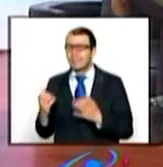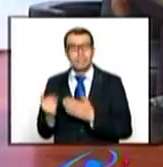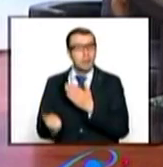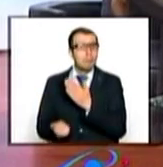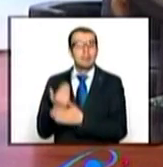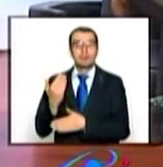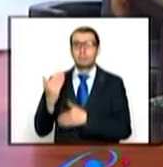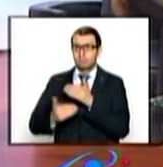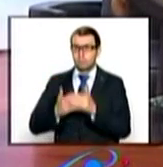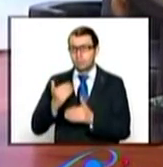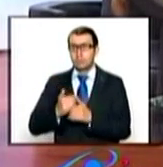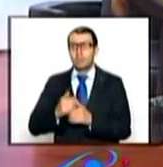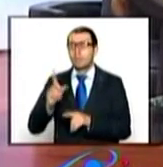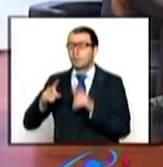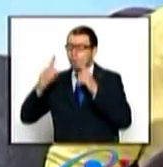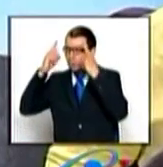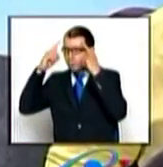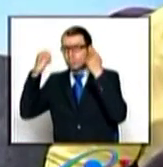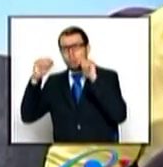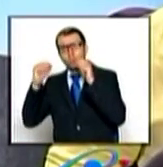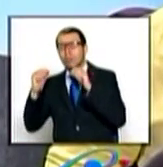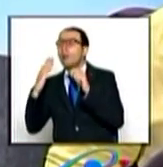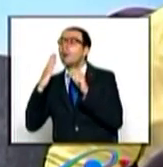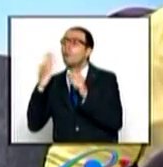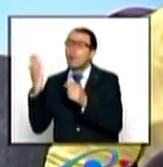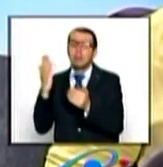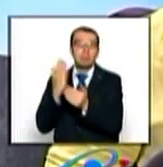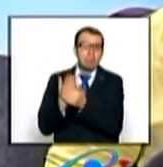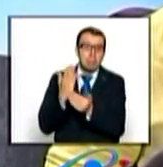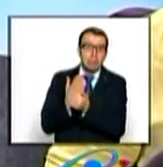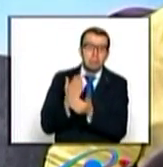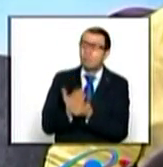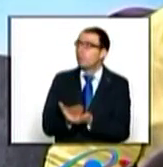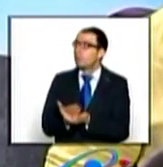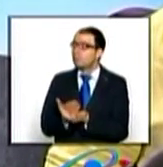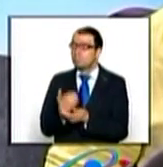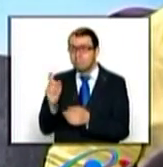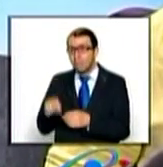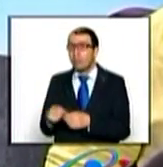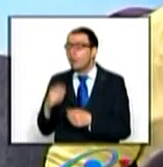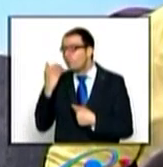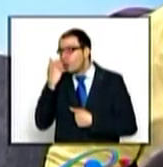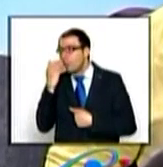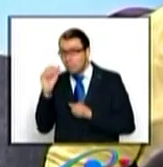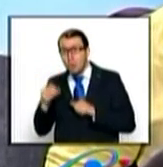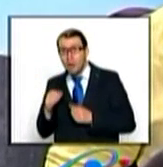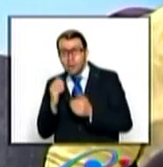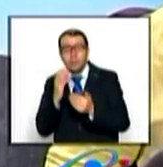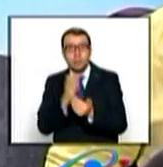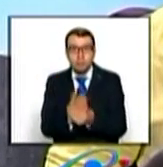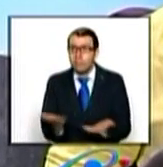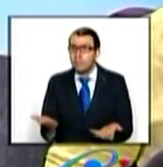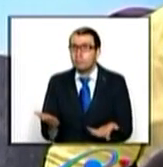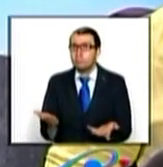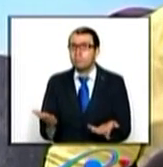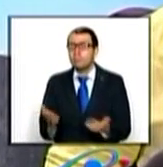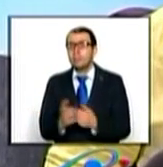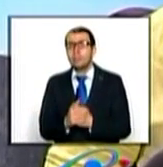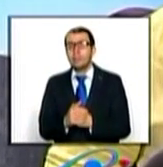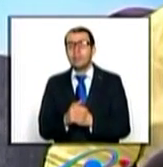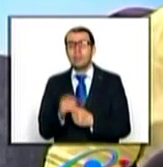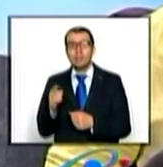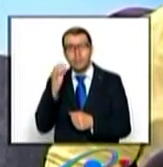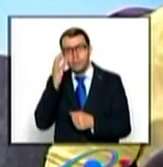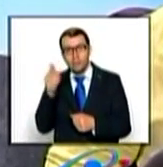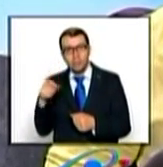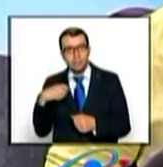La inquietud de muchos es cada cuánto, qué frecuencia, si tiene uno una patología, si tiene algún